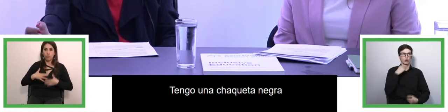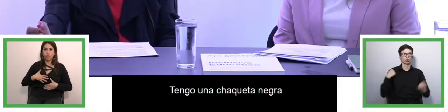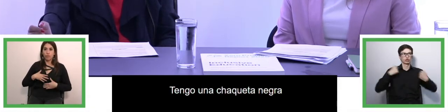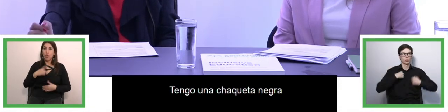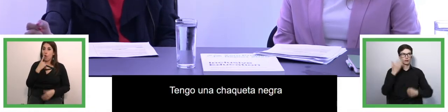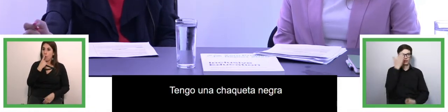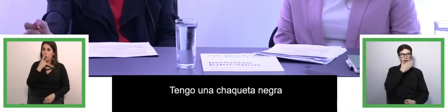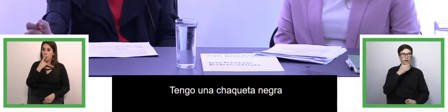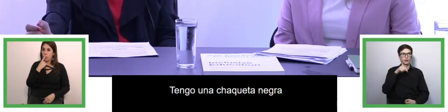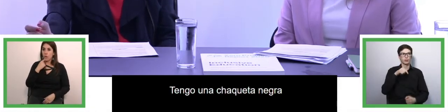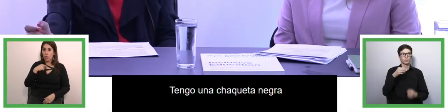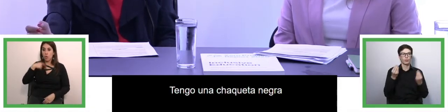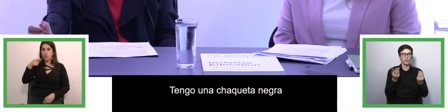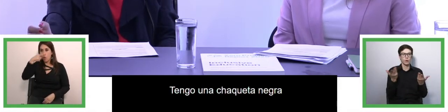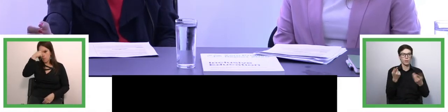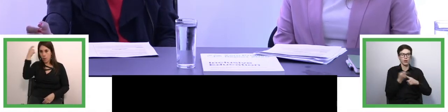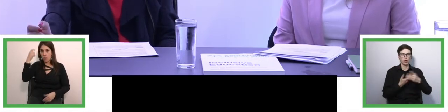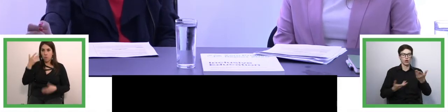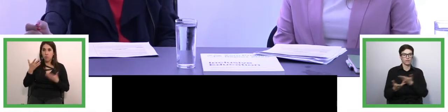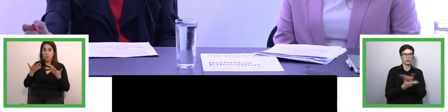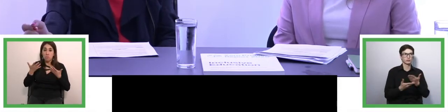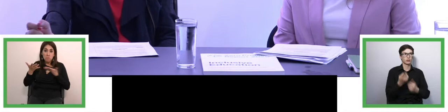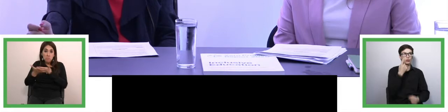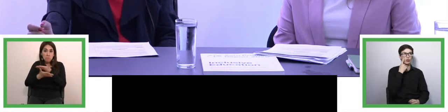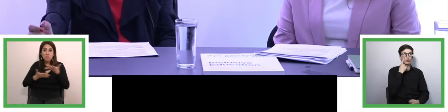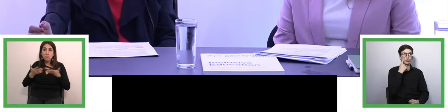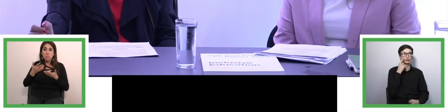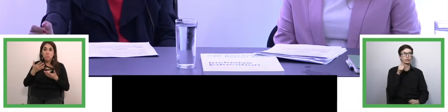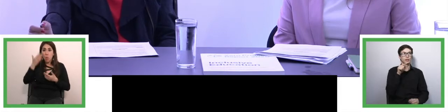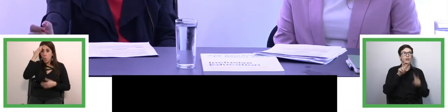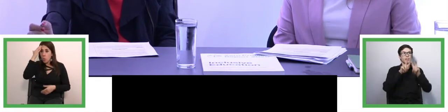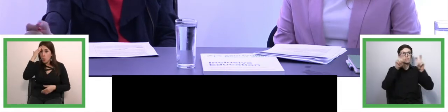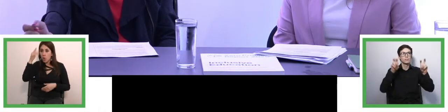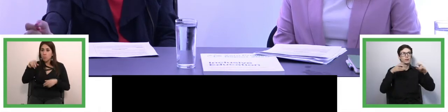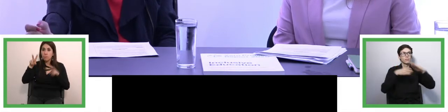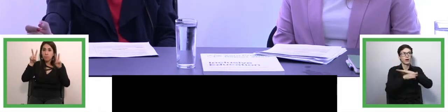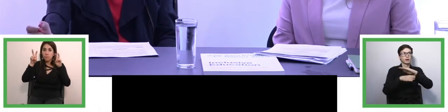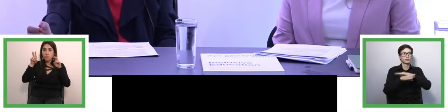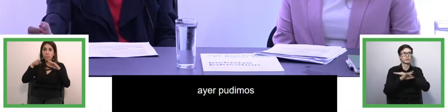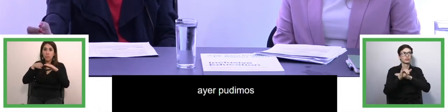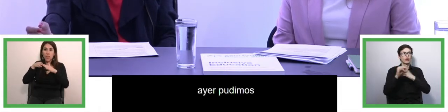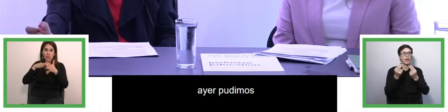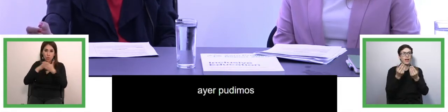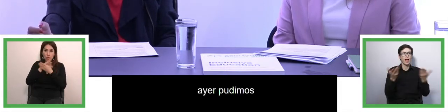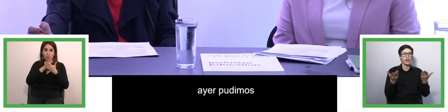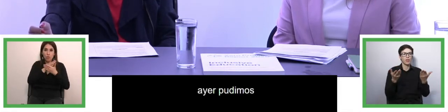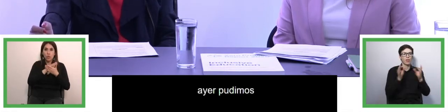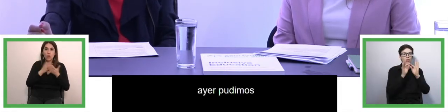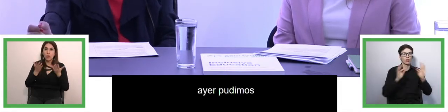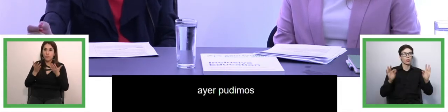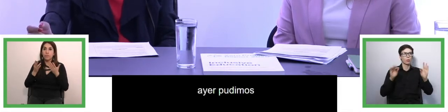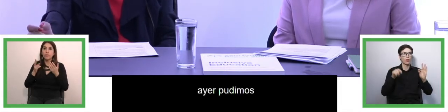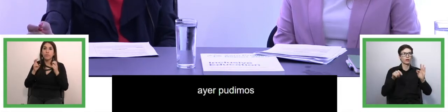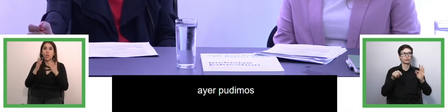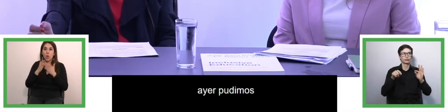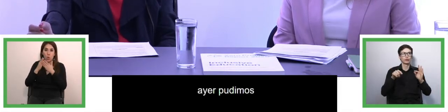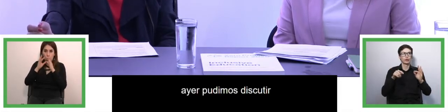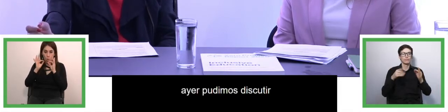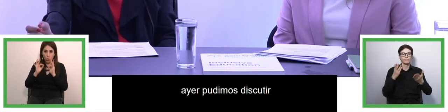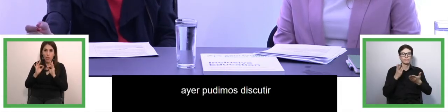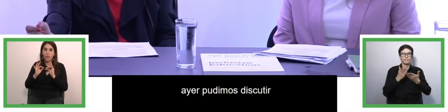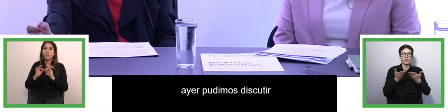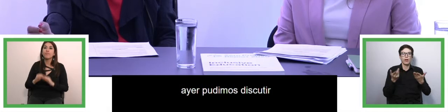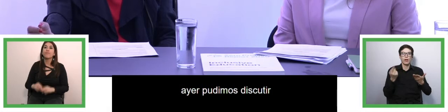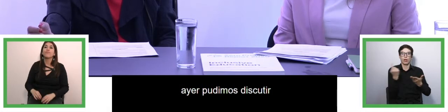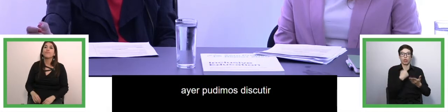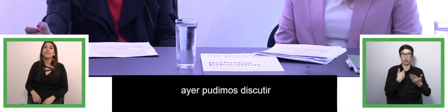conversar, conocer y discutir sobre el acceso y calidad de la educación inclusiva en nuestro